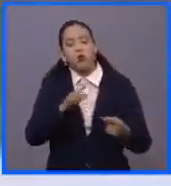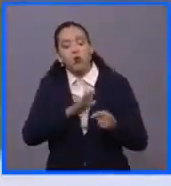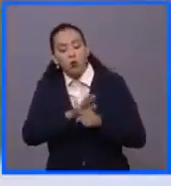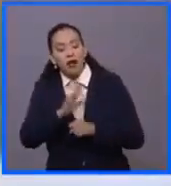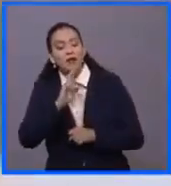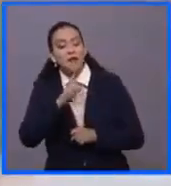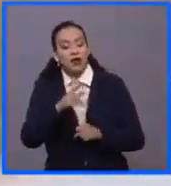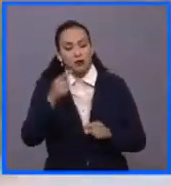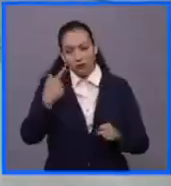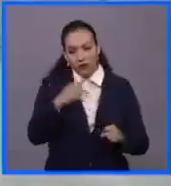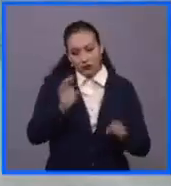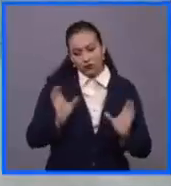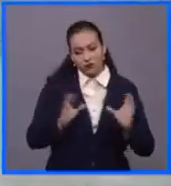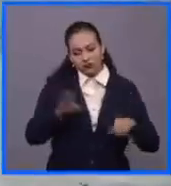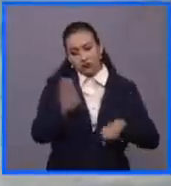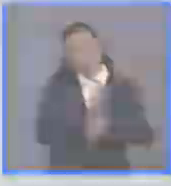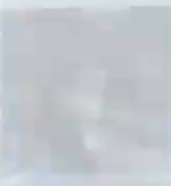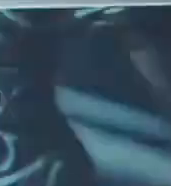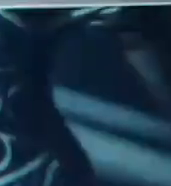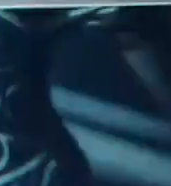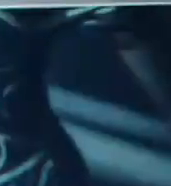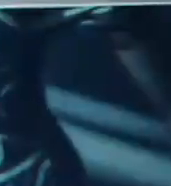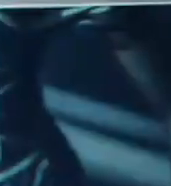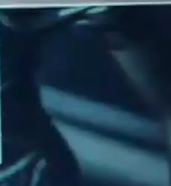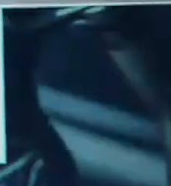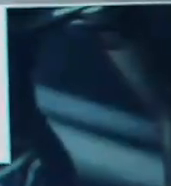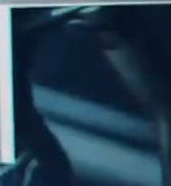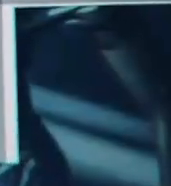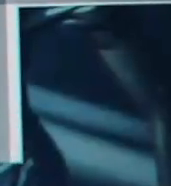sus comunidades.